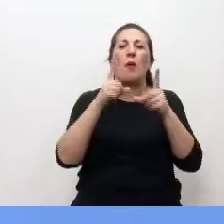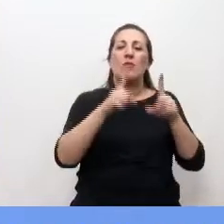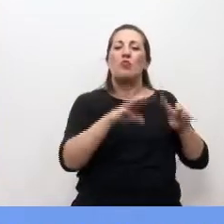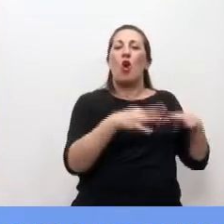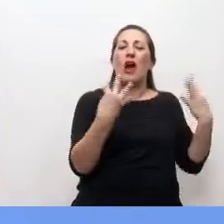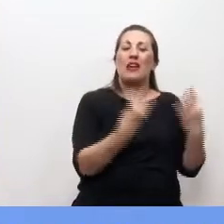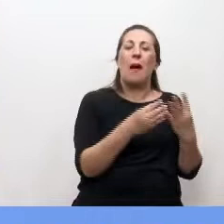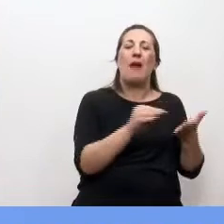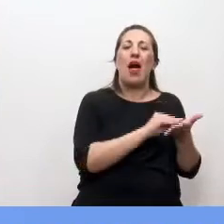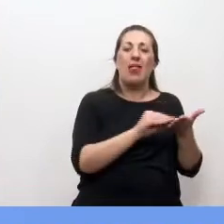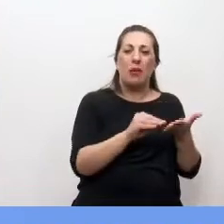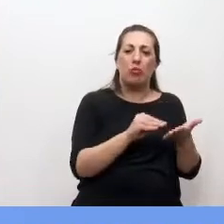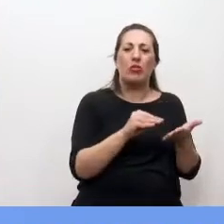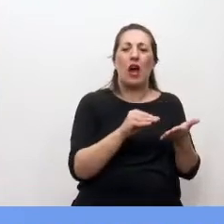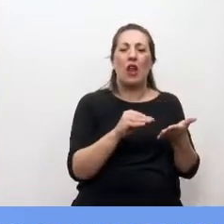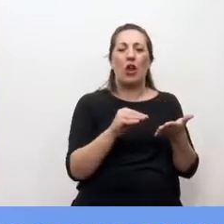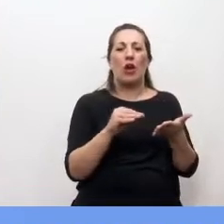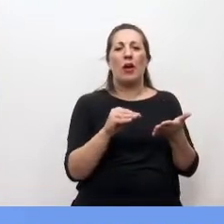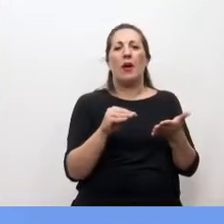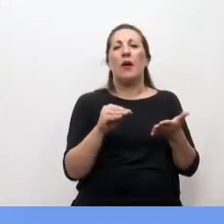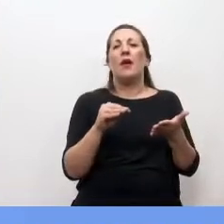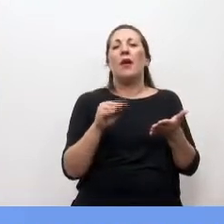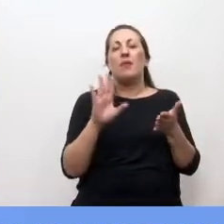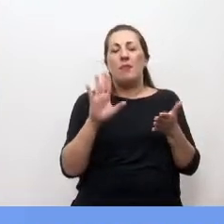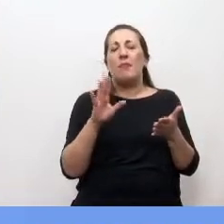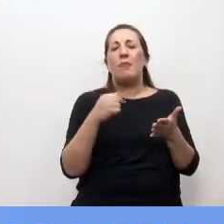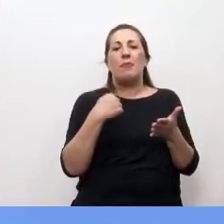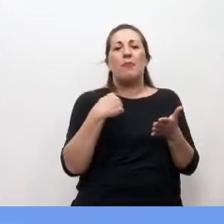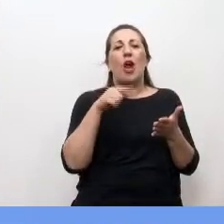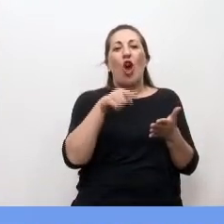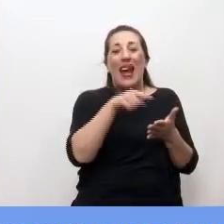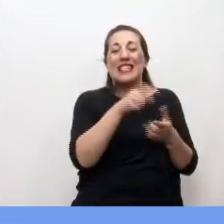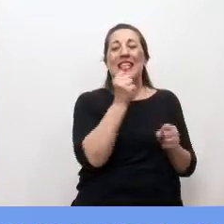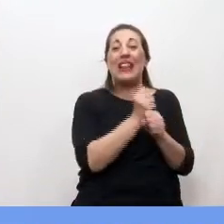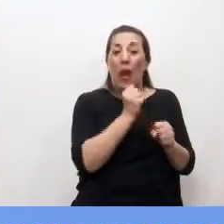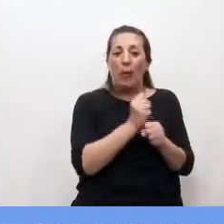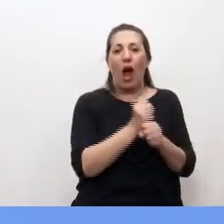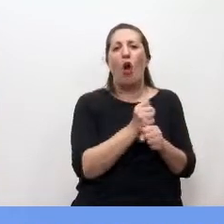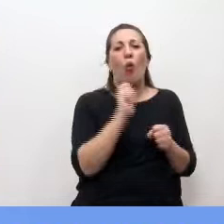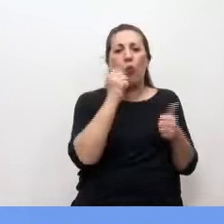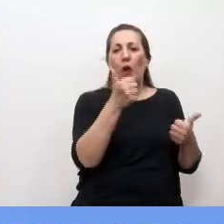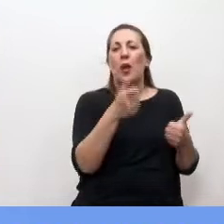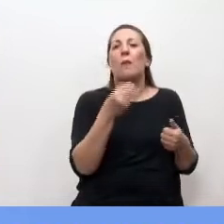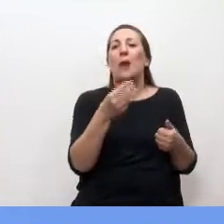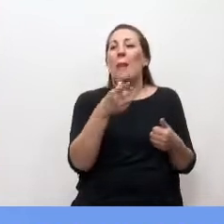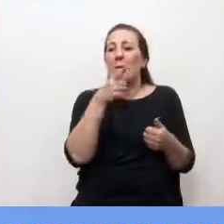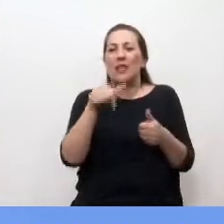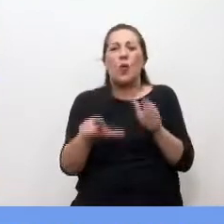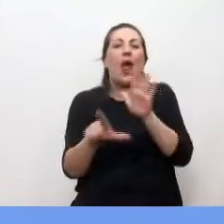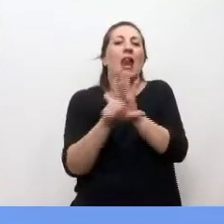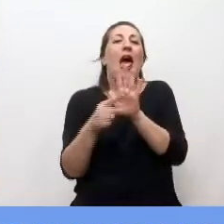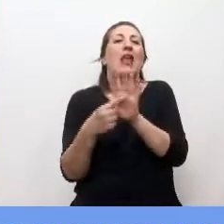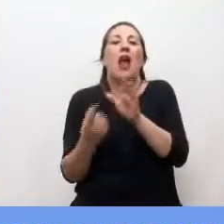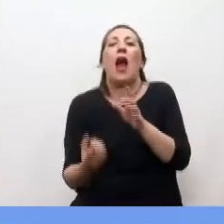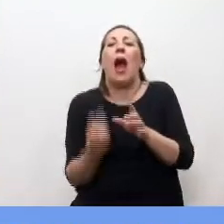pero no quiero dejar de rescatar ese trabajo porque pareciera que estamos frente una ley que aparece